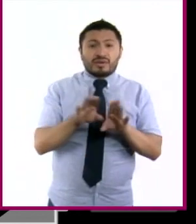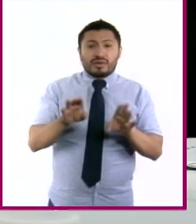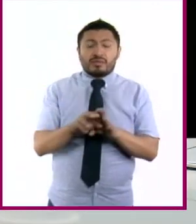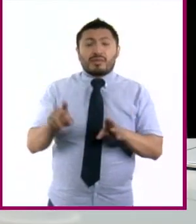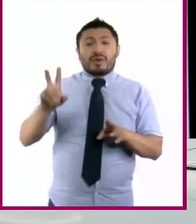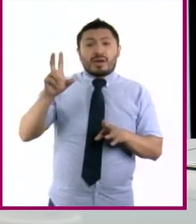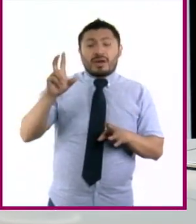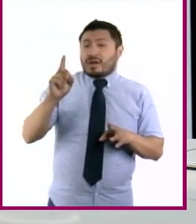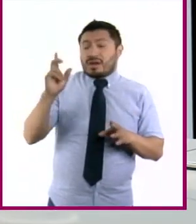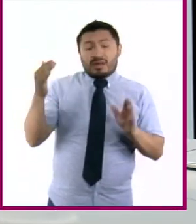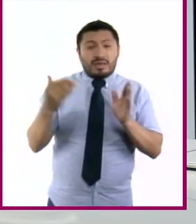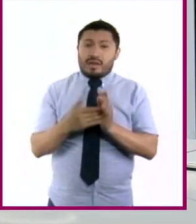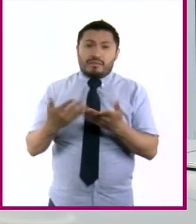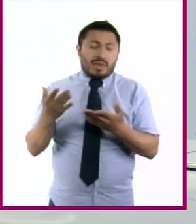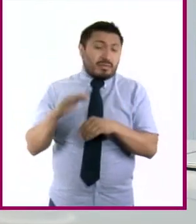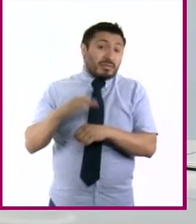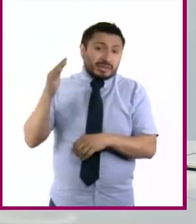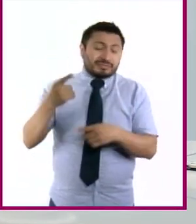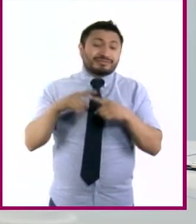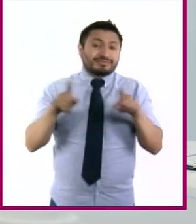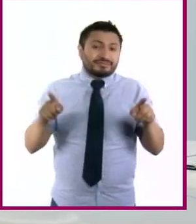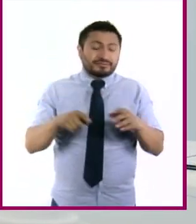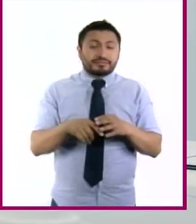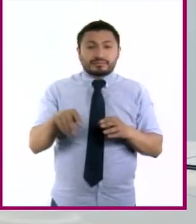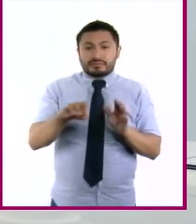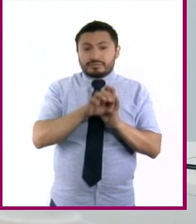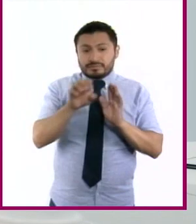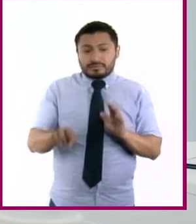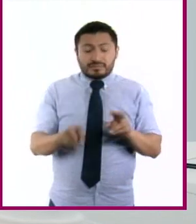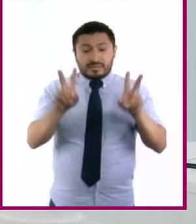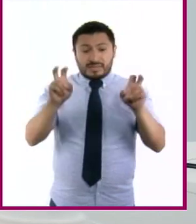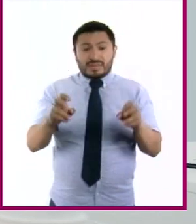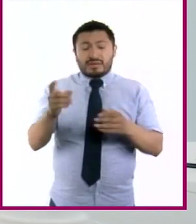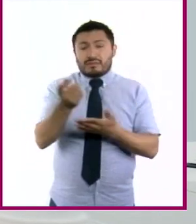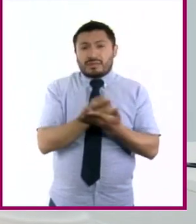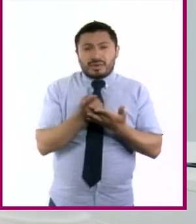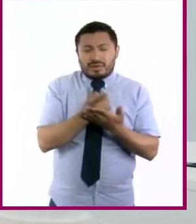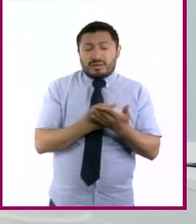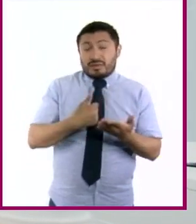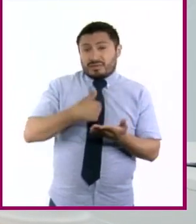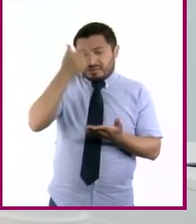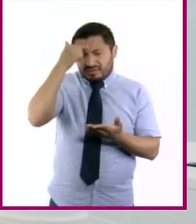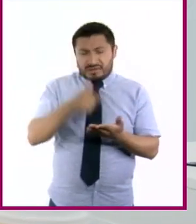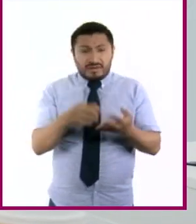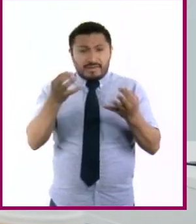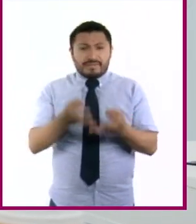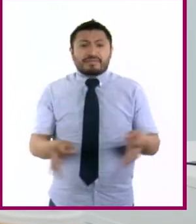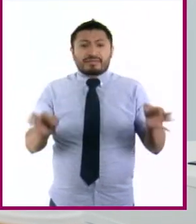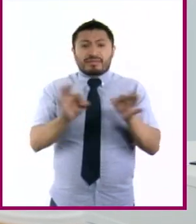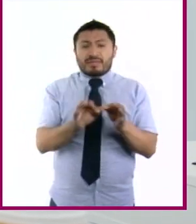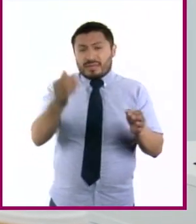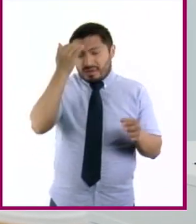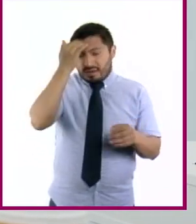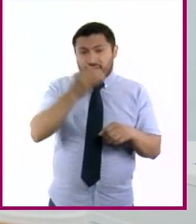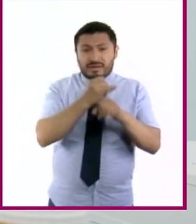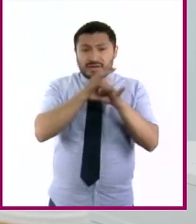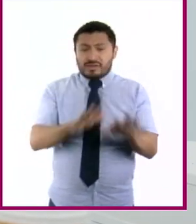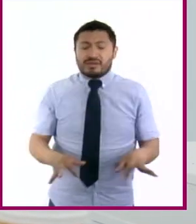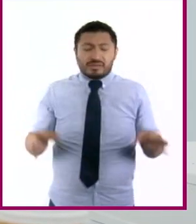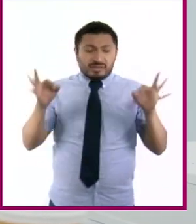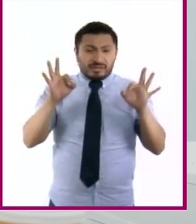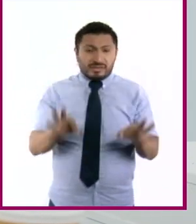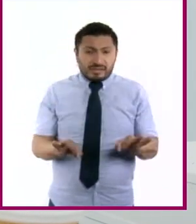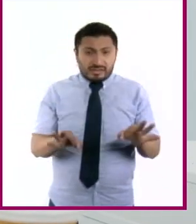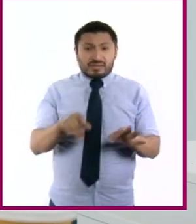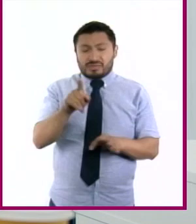20,000. Y con respecto al tema de los gráficos, pues creo que es muy útil para cuando se requiere información de forma inmediata. Que